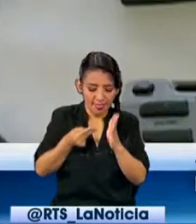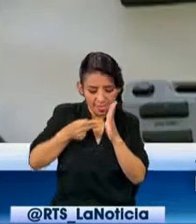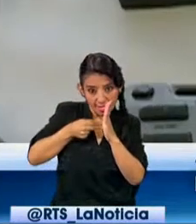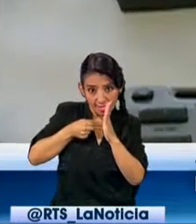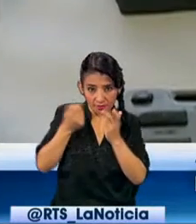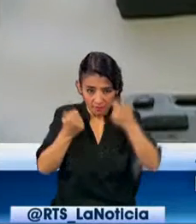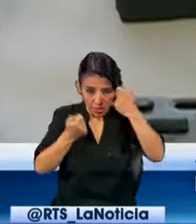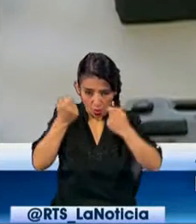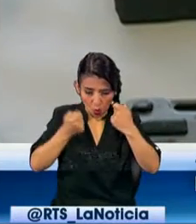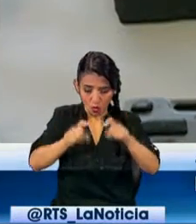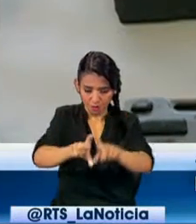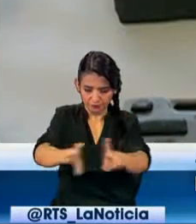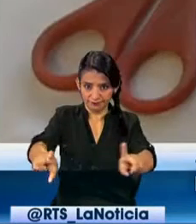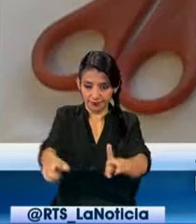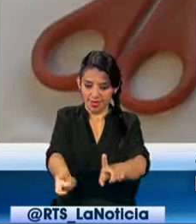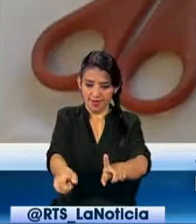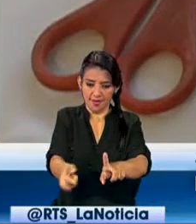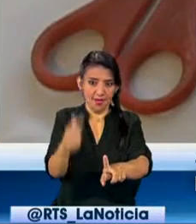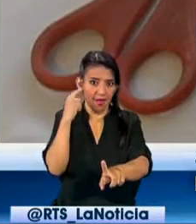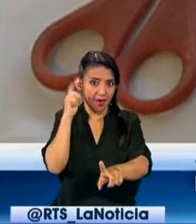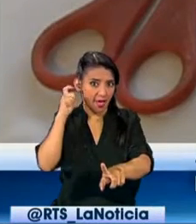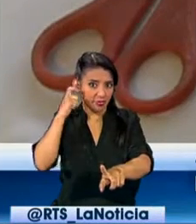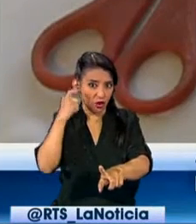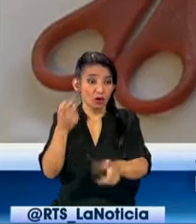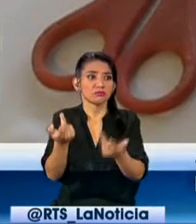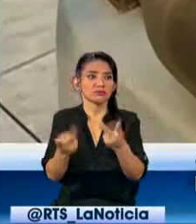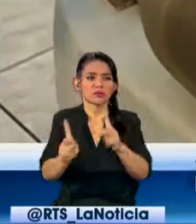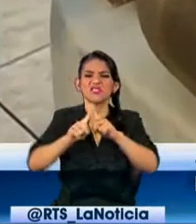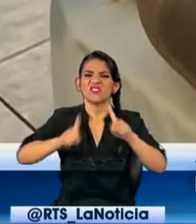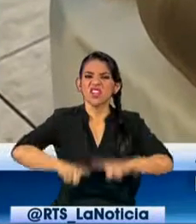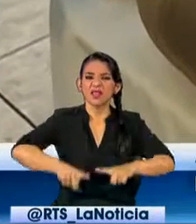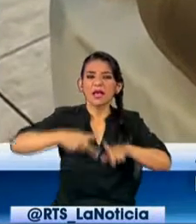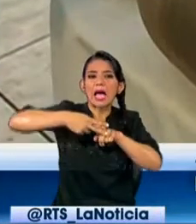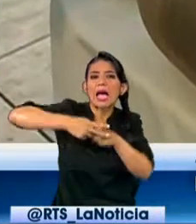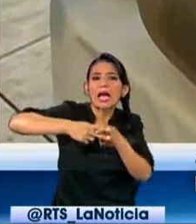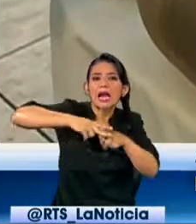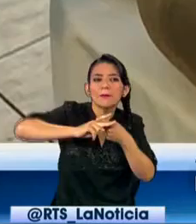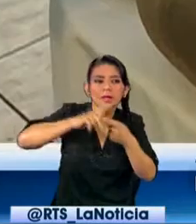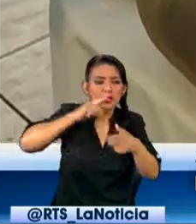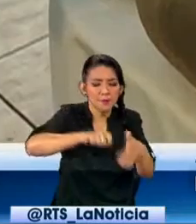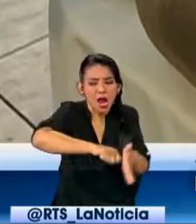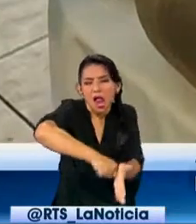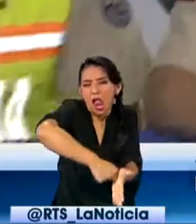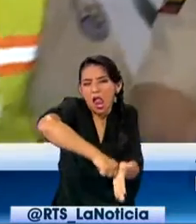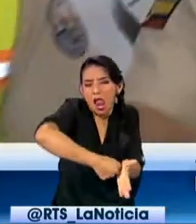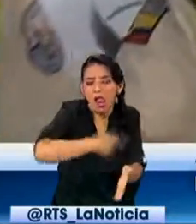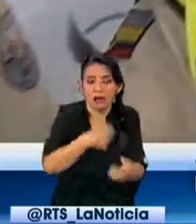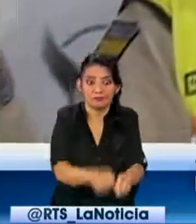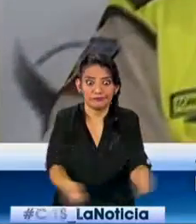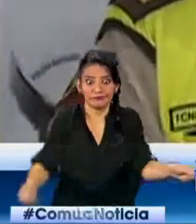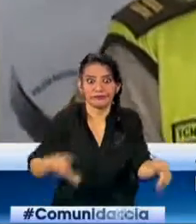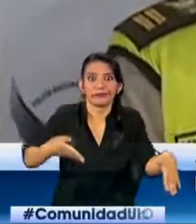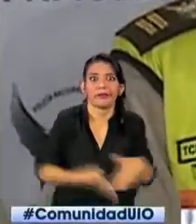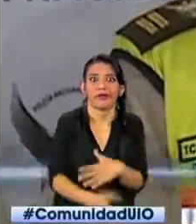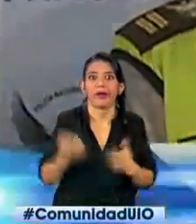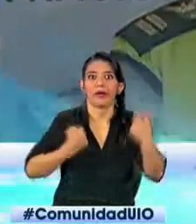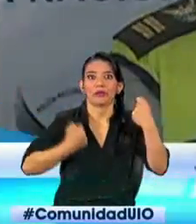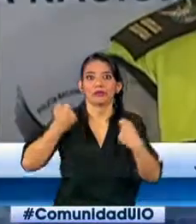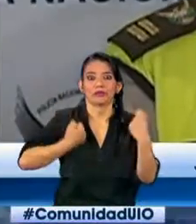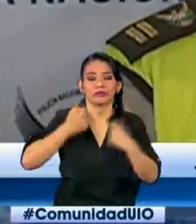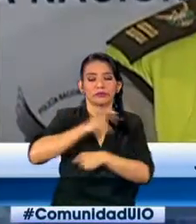vehículos, mascarillas de radios y herramientas que utilizaban para poder romper las seguridades de los autos. Bueno, al momento de la